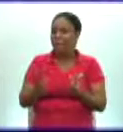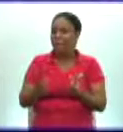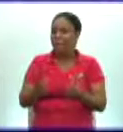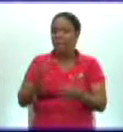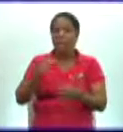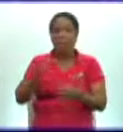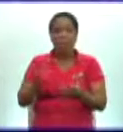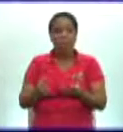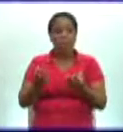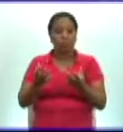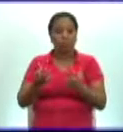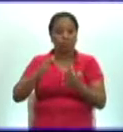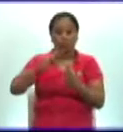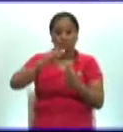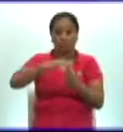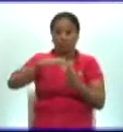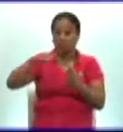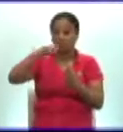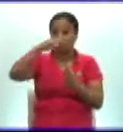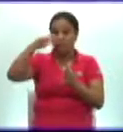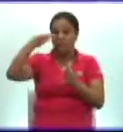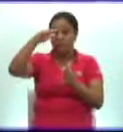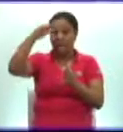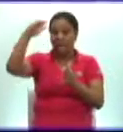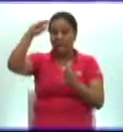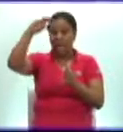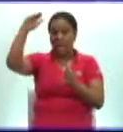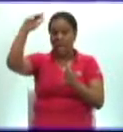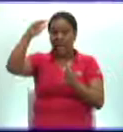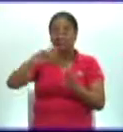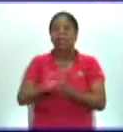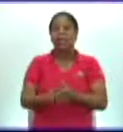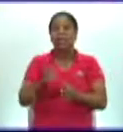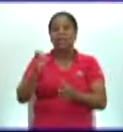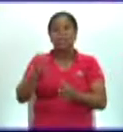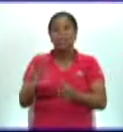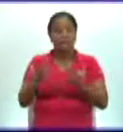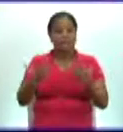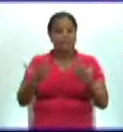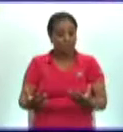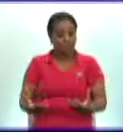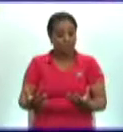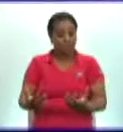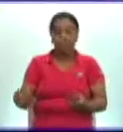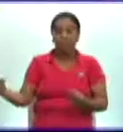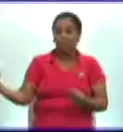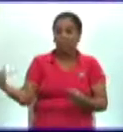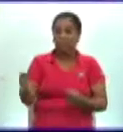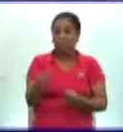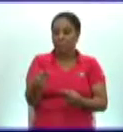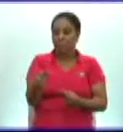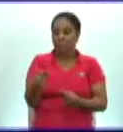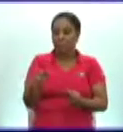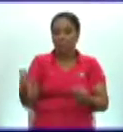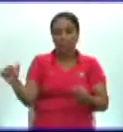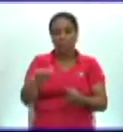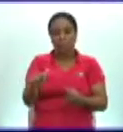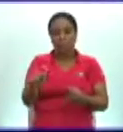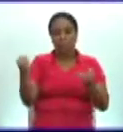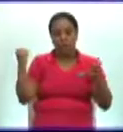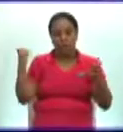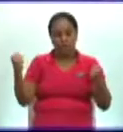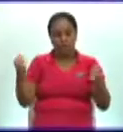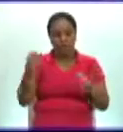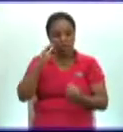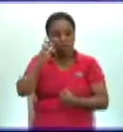y el peso es una magnitud vectorial, que es una fuerza. Bien, observemos ahora.